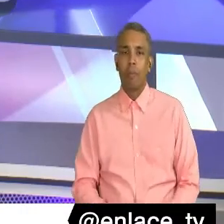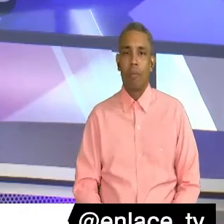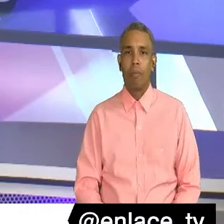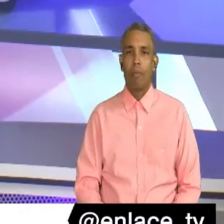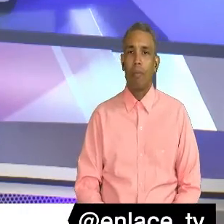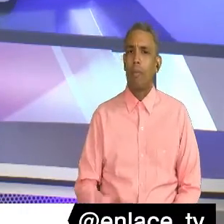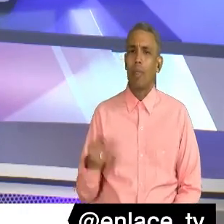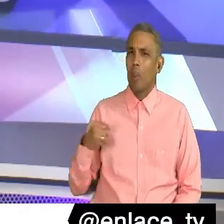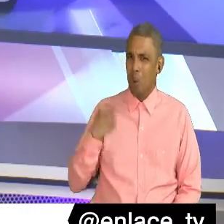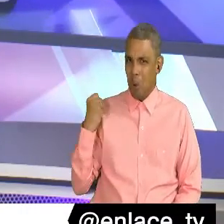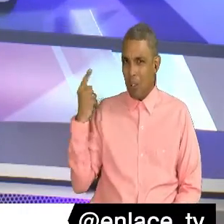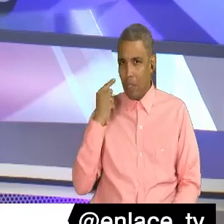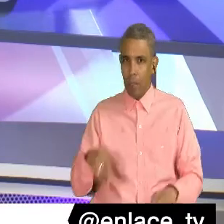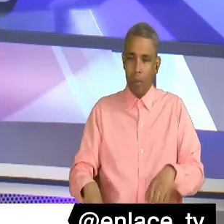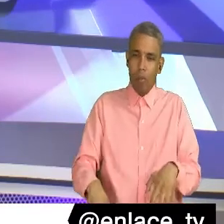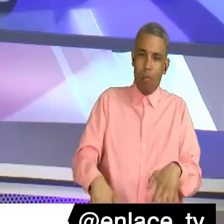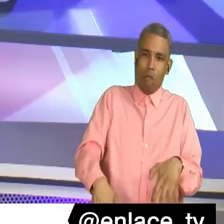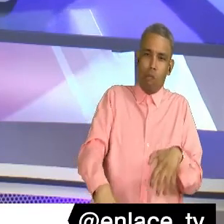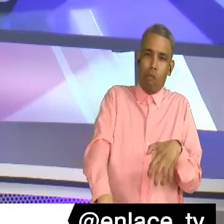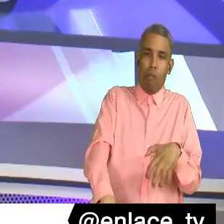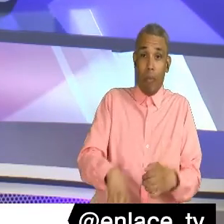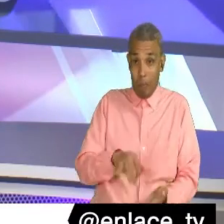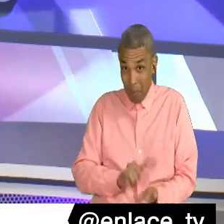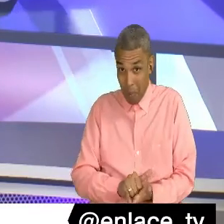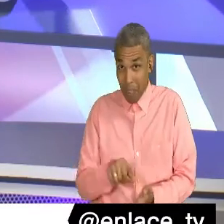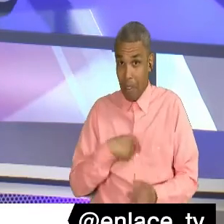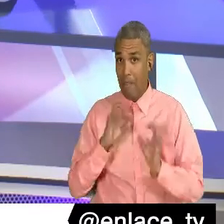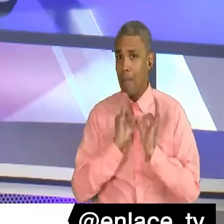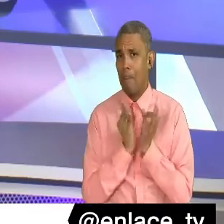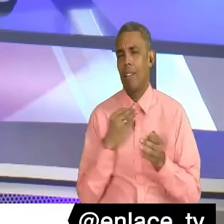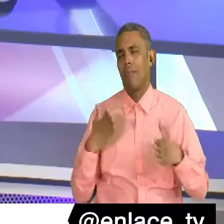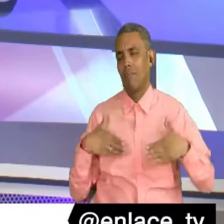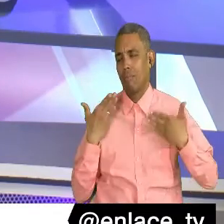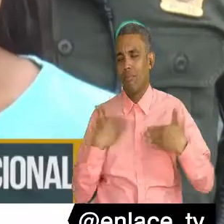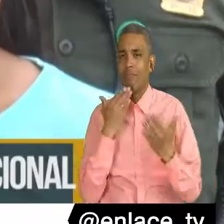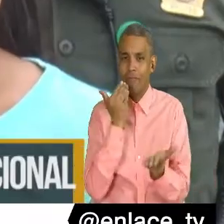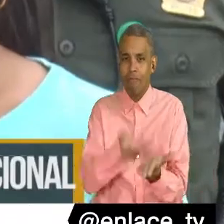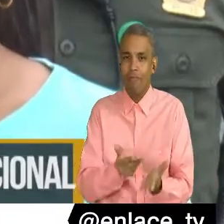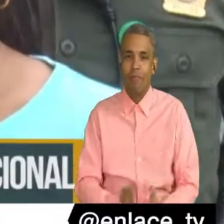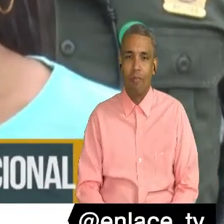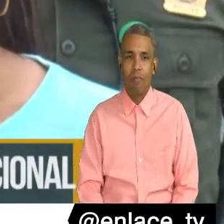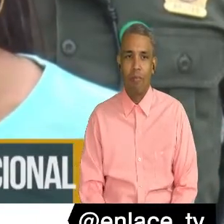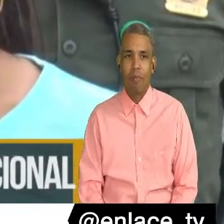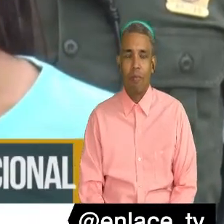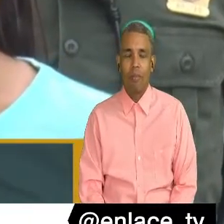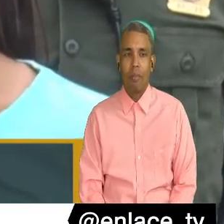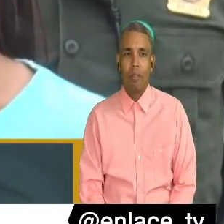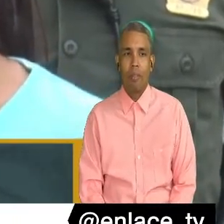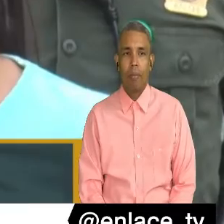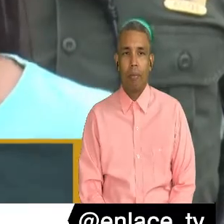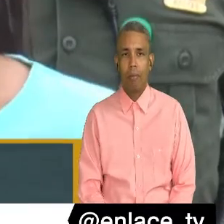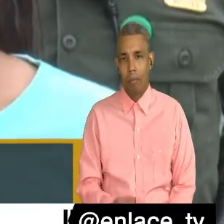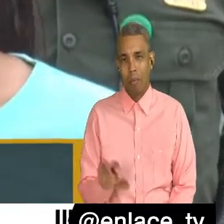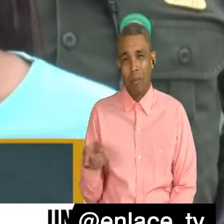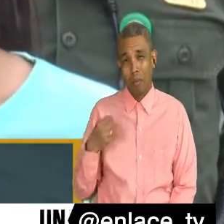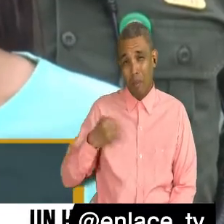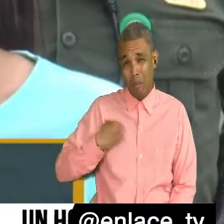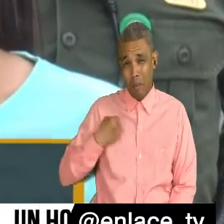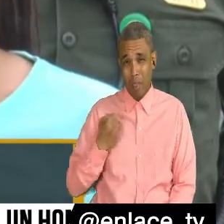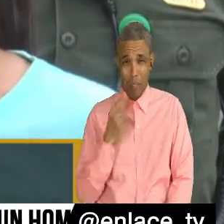con distrofia muscular agradeció a la Policía Nacional la silla de ruedas que le fue entregada. Él tiene una distrofia muscular en la